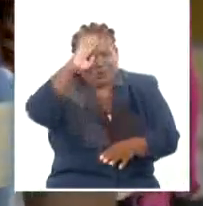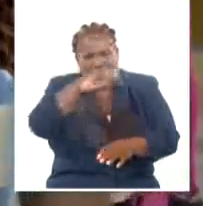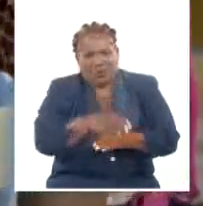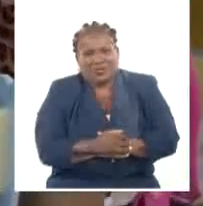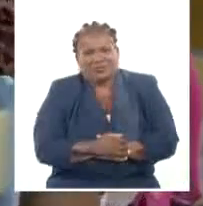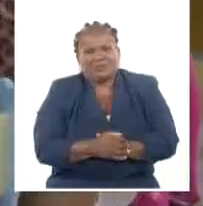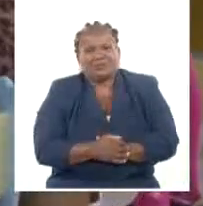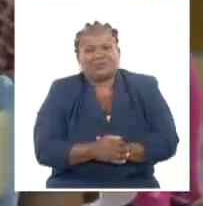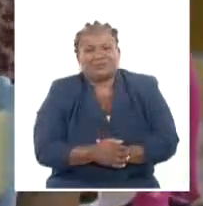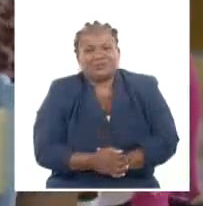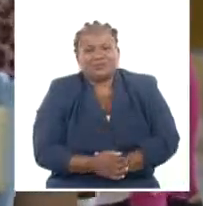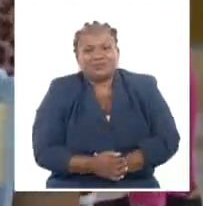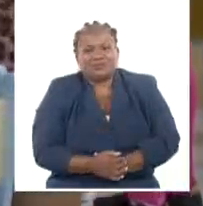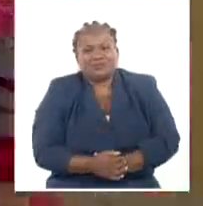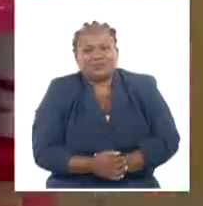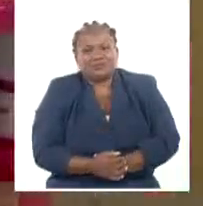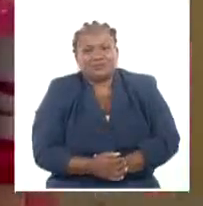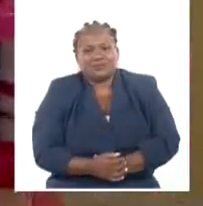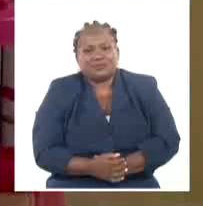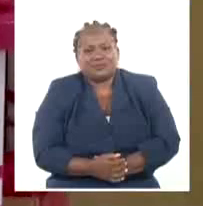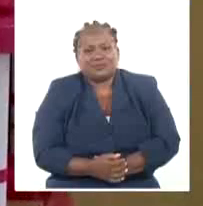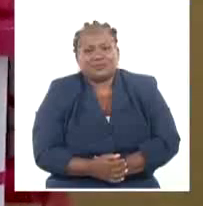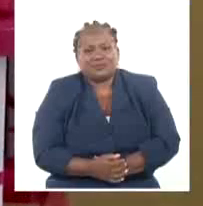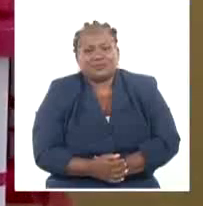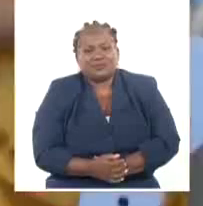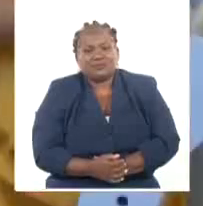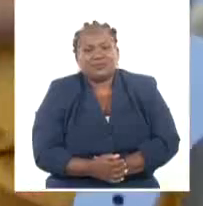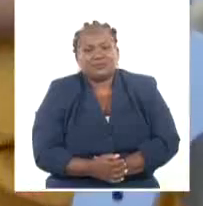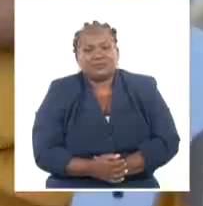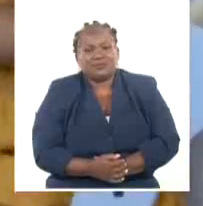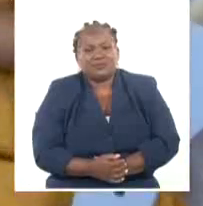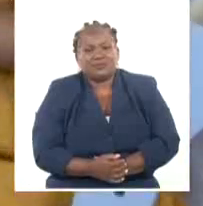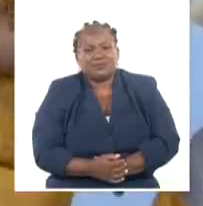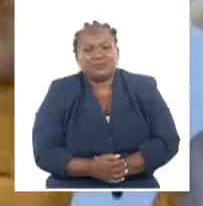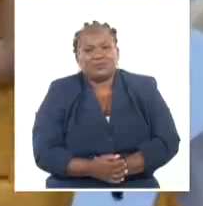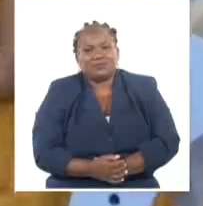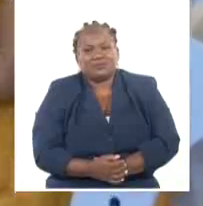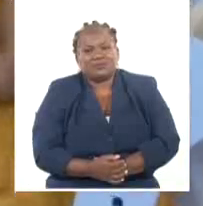Roger Sánchez y Yadira González Otero, Sistema Informativo de la Televisión Cubana.